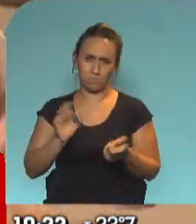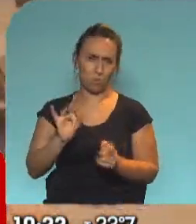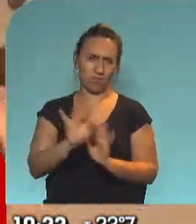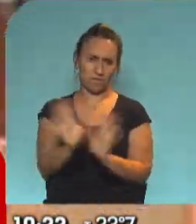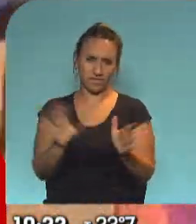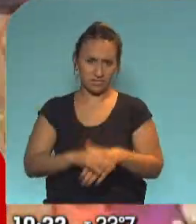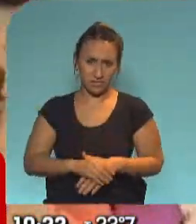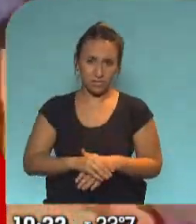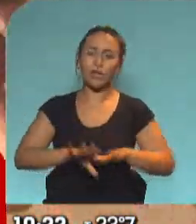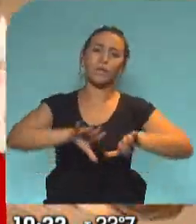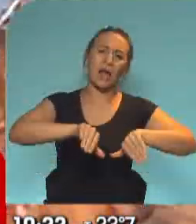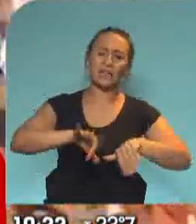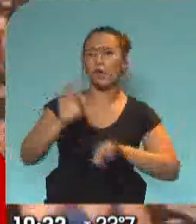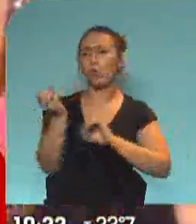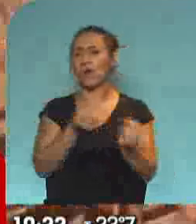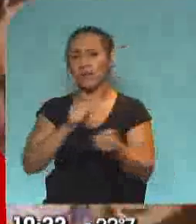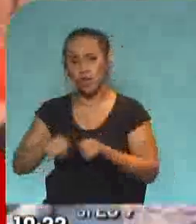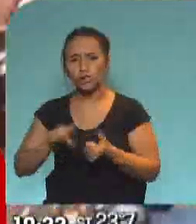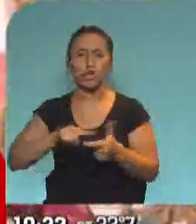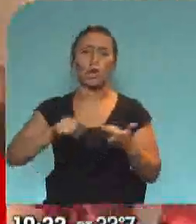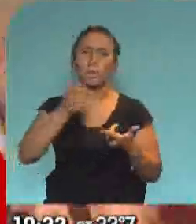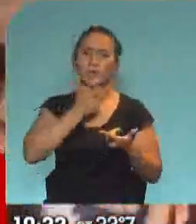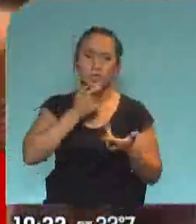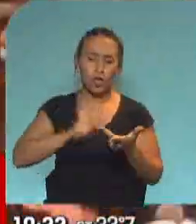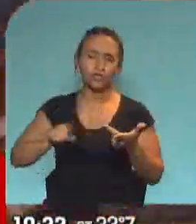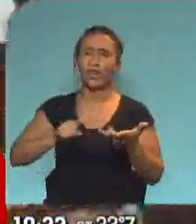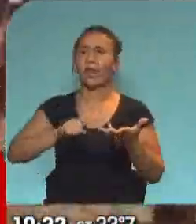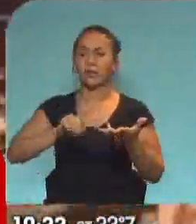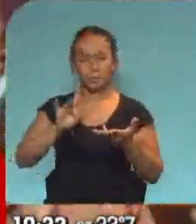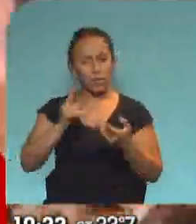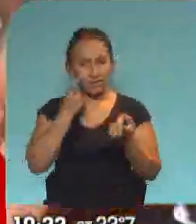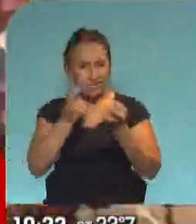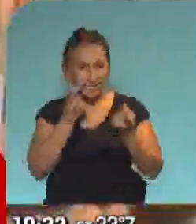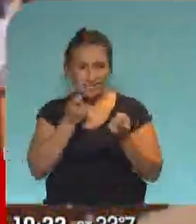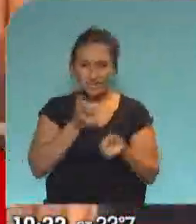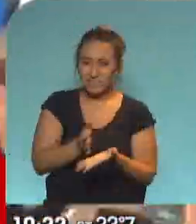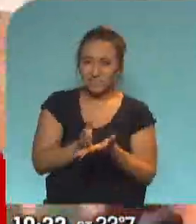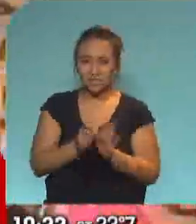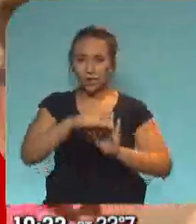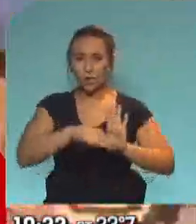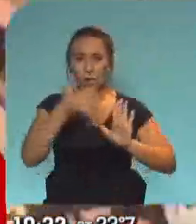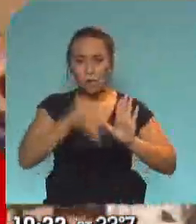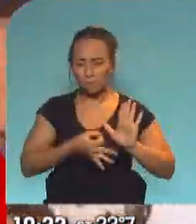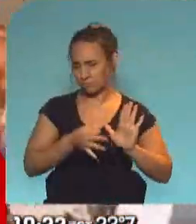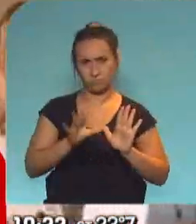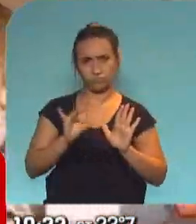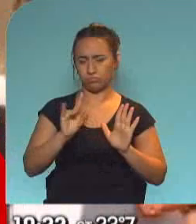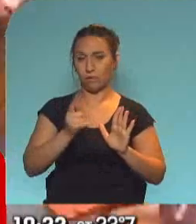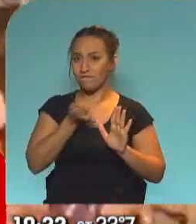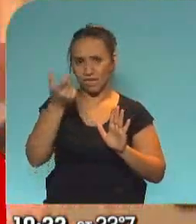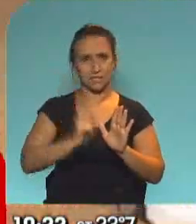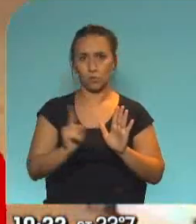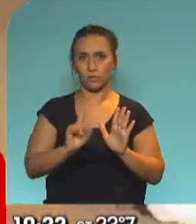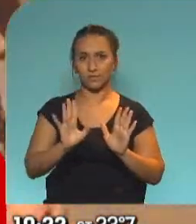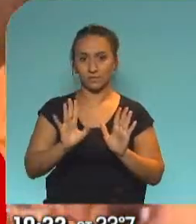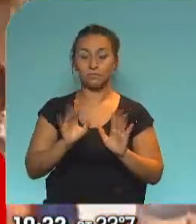Tanto a la costa como a Bariloche, como a Mendoza. Sí. Va a ser difícil, ¿no? No va a ser una cosa sencilla.